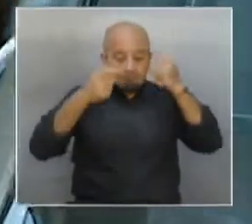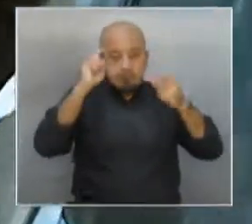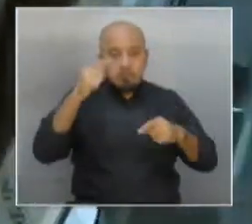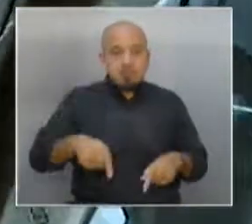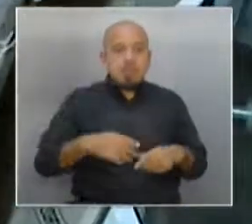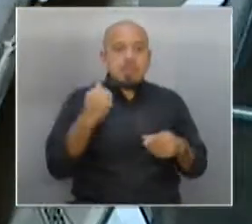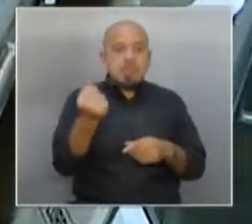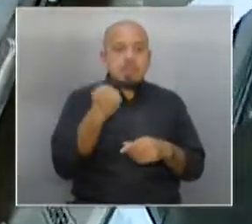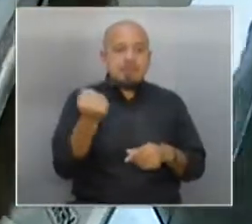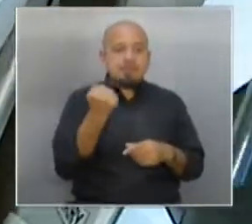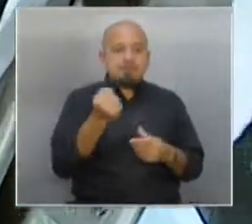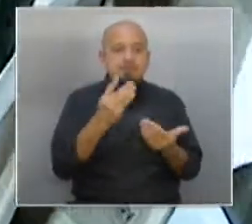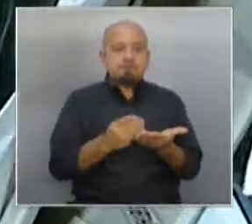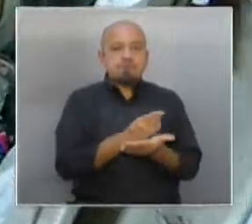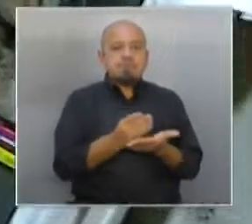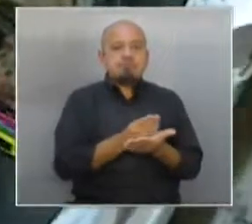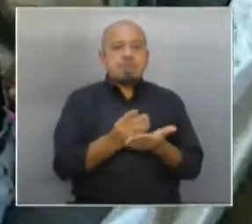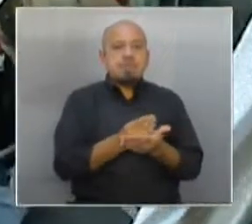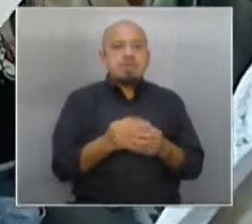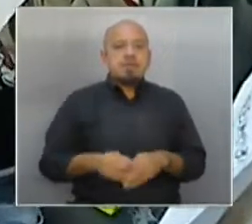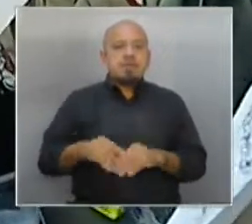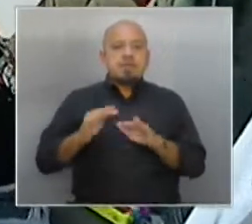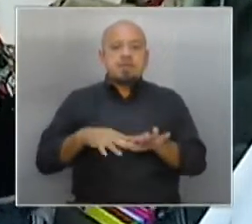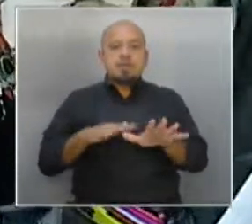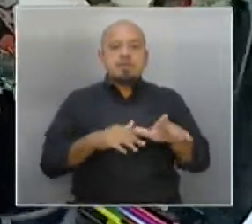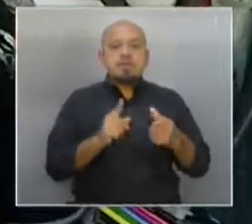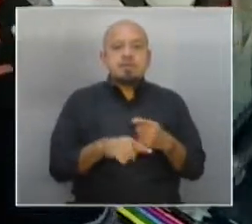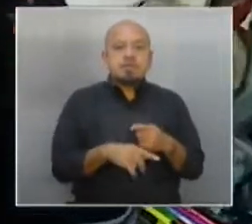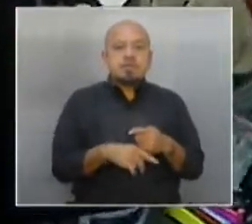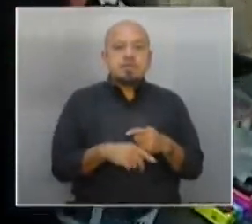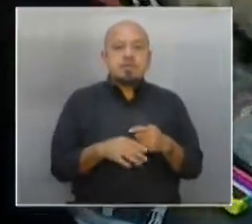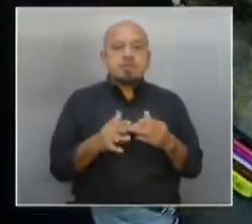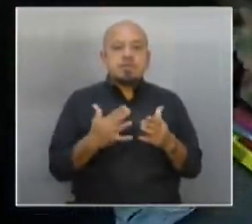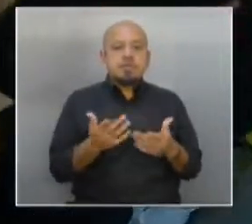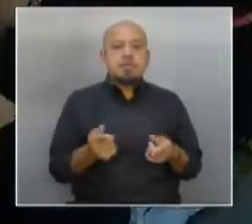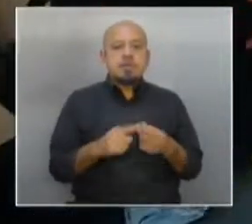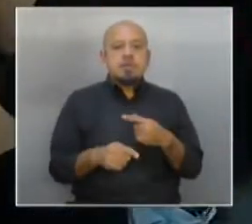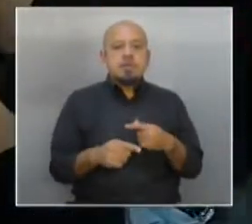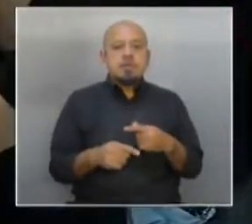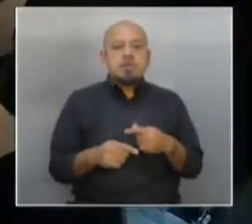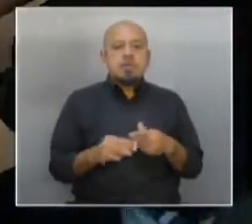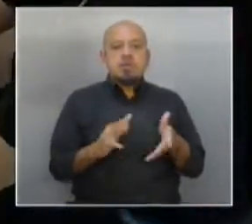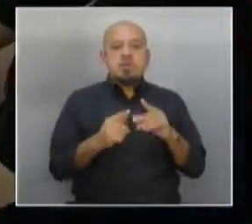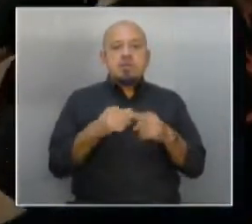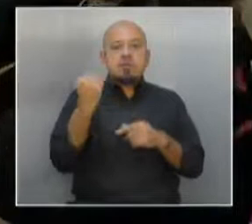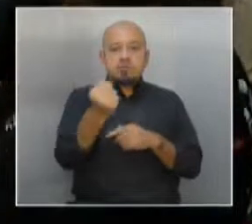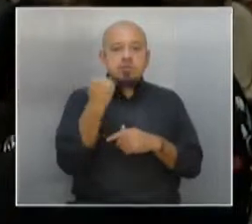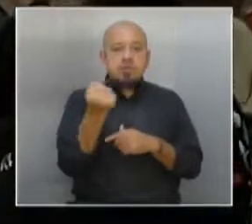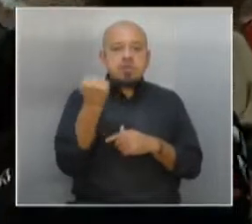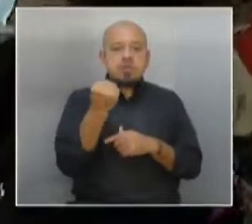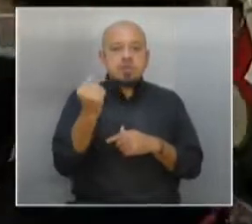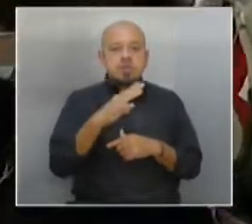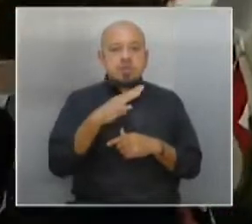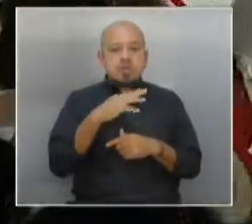del diseño a la hora de marchar. Y nada, encontramos como en el cartel una expresión gráfica que es como súper importante y que se ve en todos